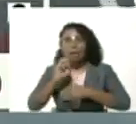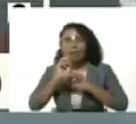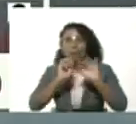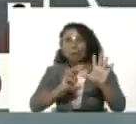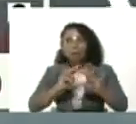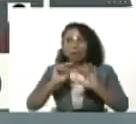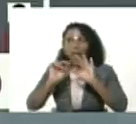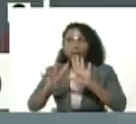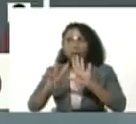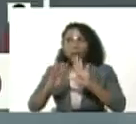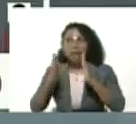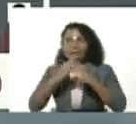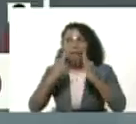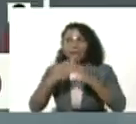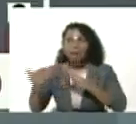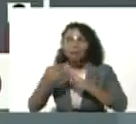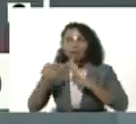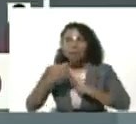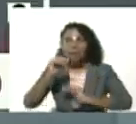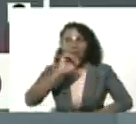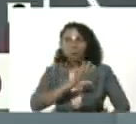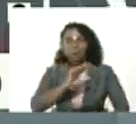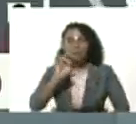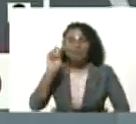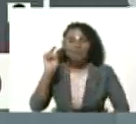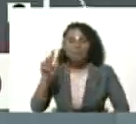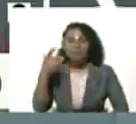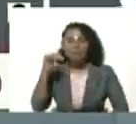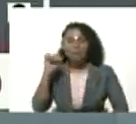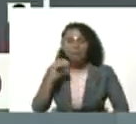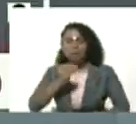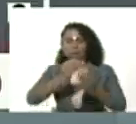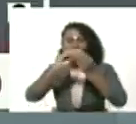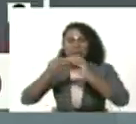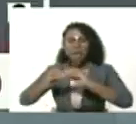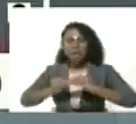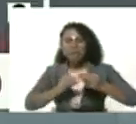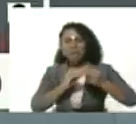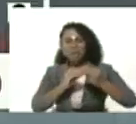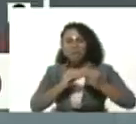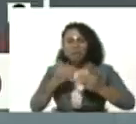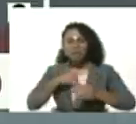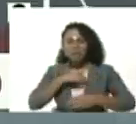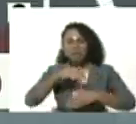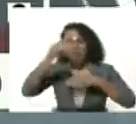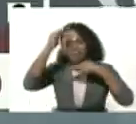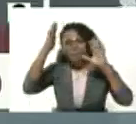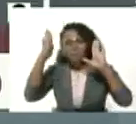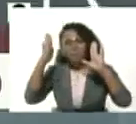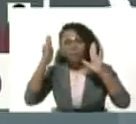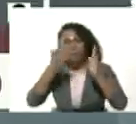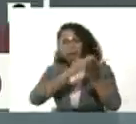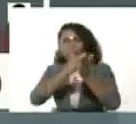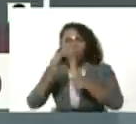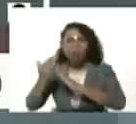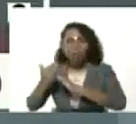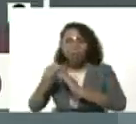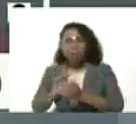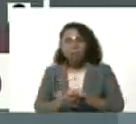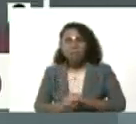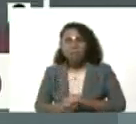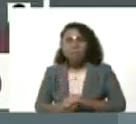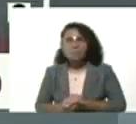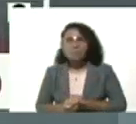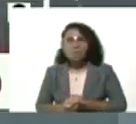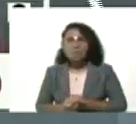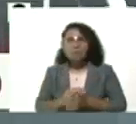79 viviendas afectadas, de las cuales 52 están por rehabilitación, ya estamos atendiendo a las comunidades,